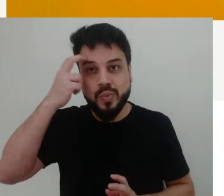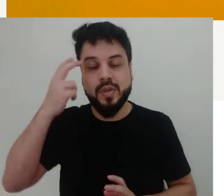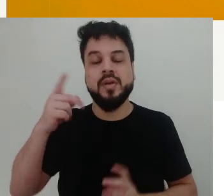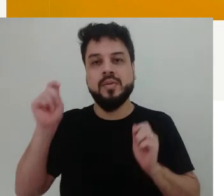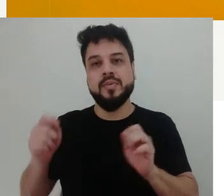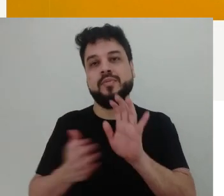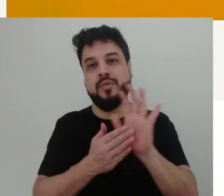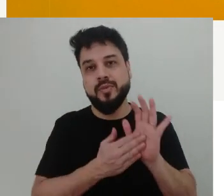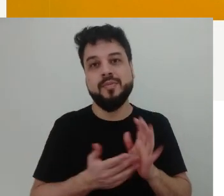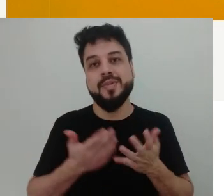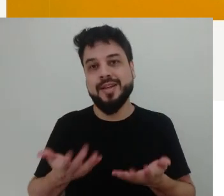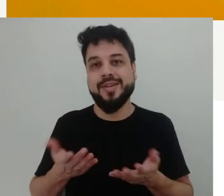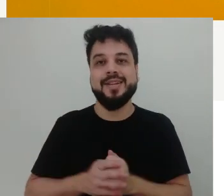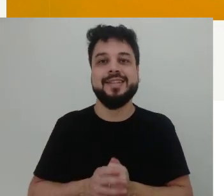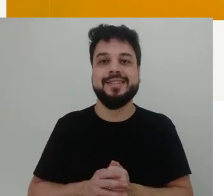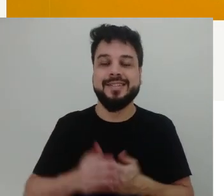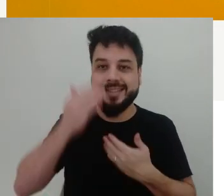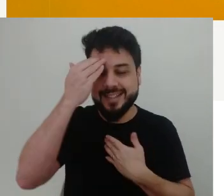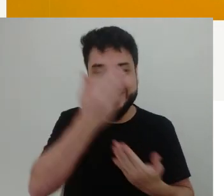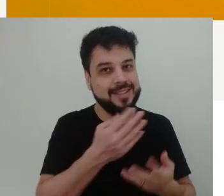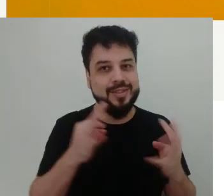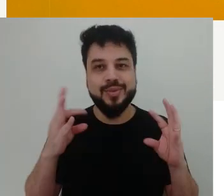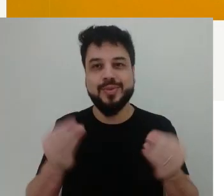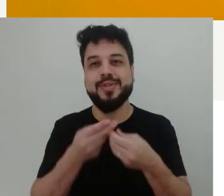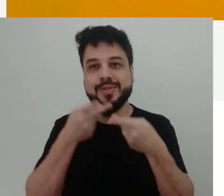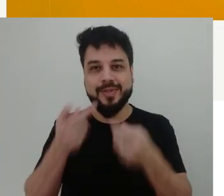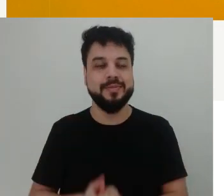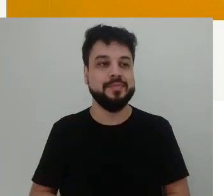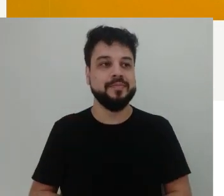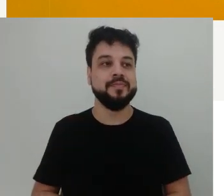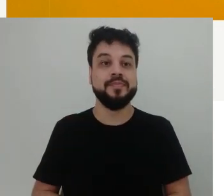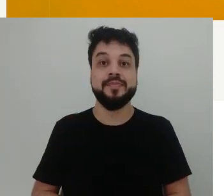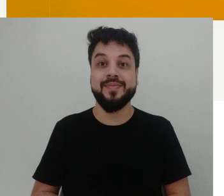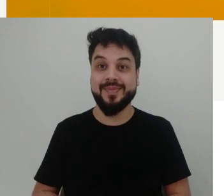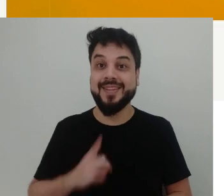quiero señalar lo siguiente. Si